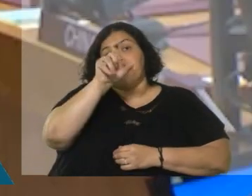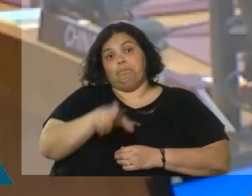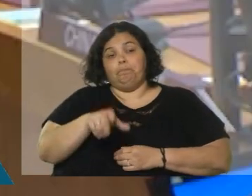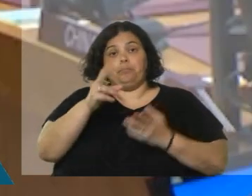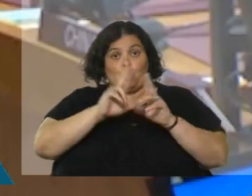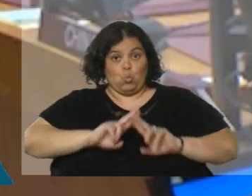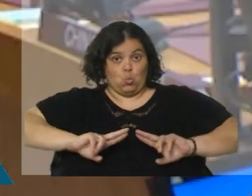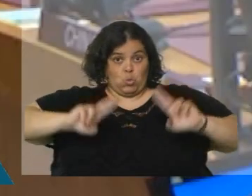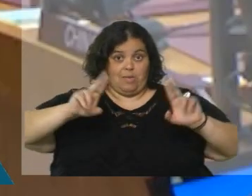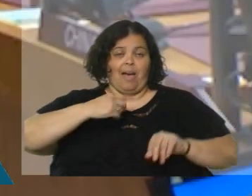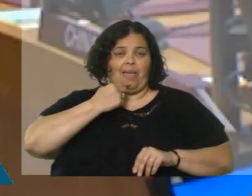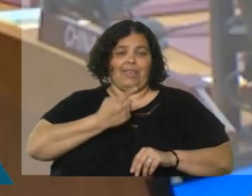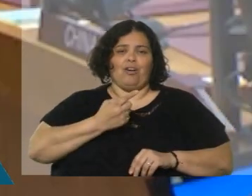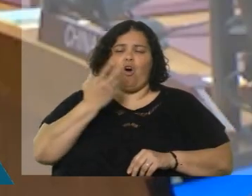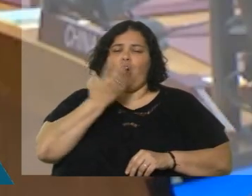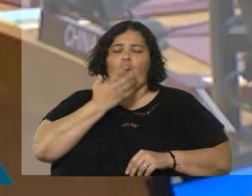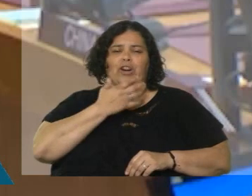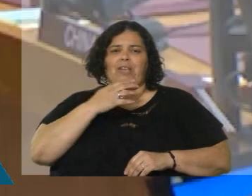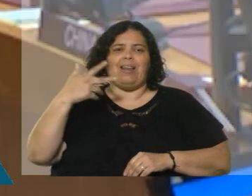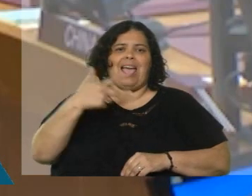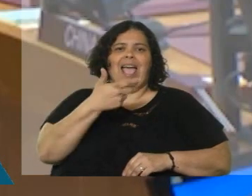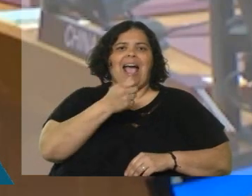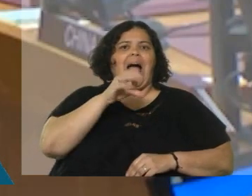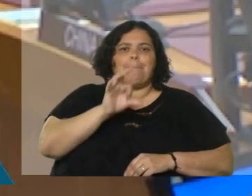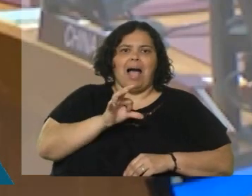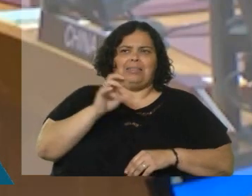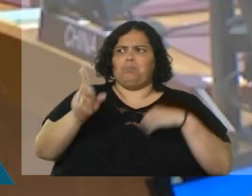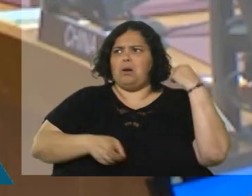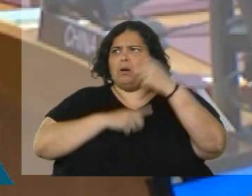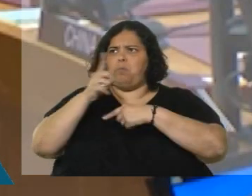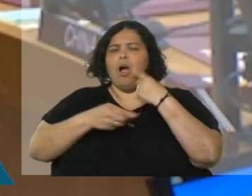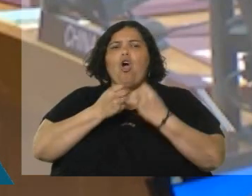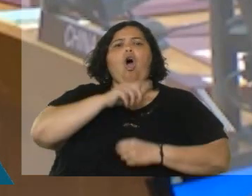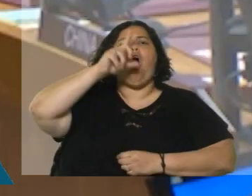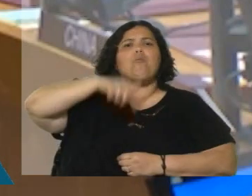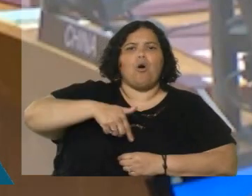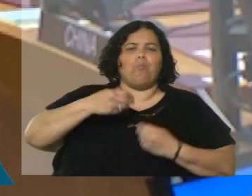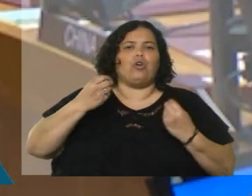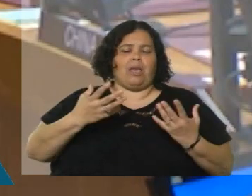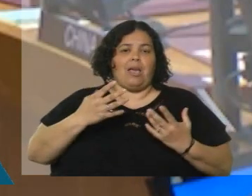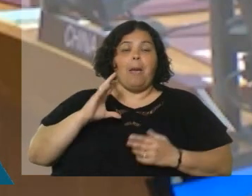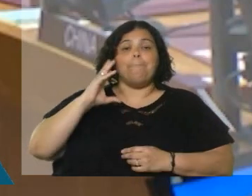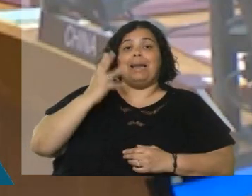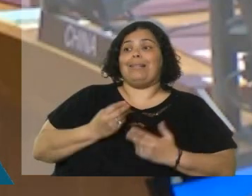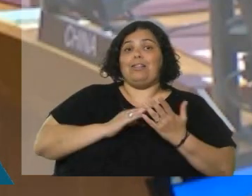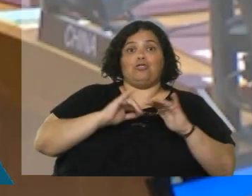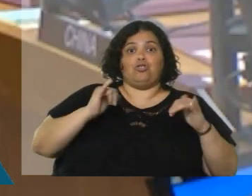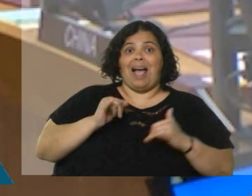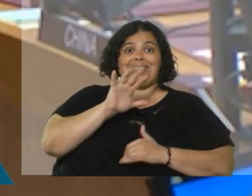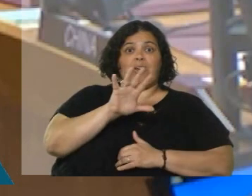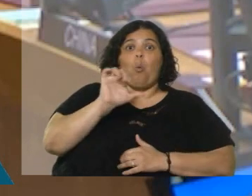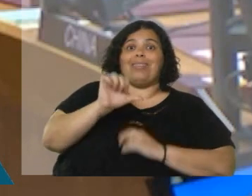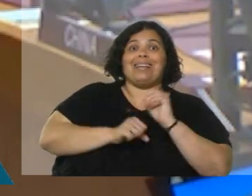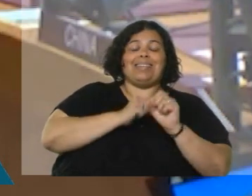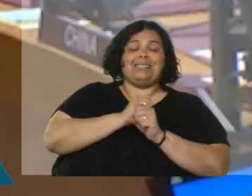dijo además que los horribles ataques de jamás no surgieron de la nada ya que el pueblo palestino lleva sometido a 56 años deante